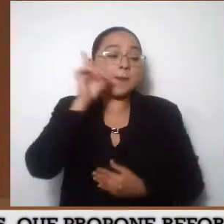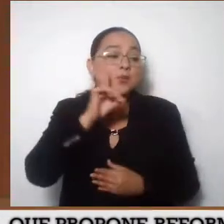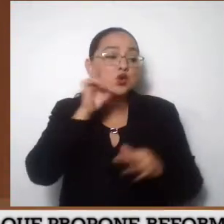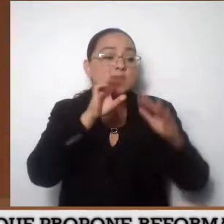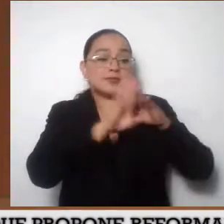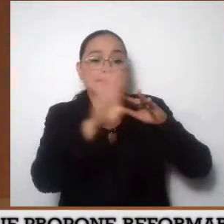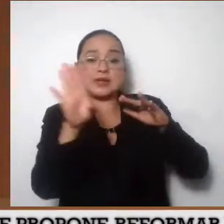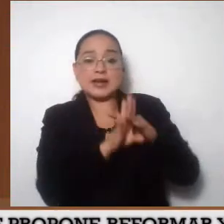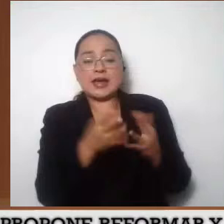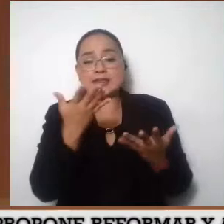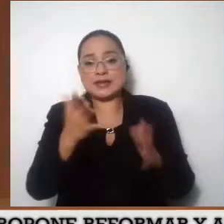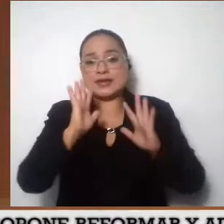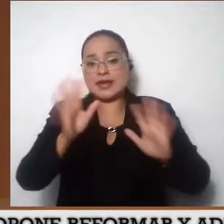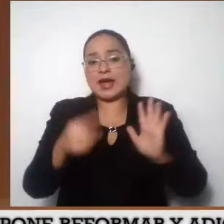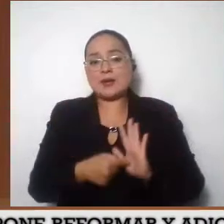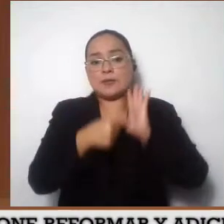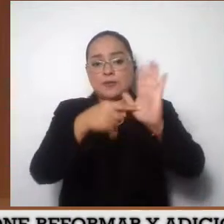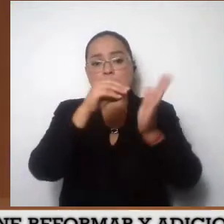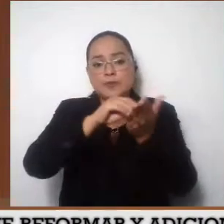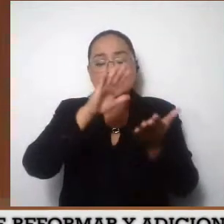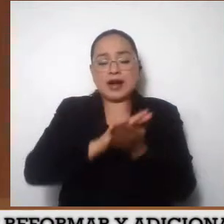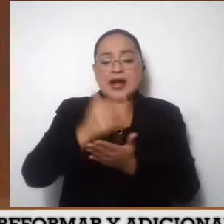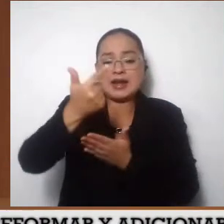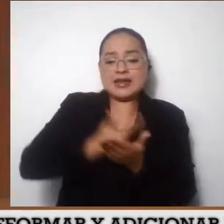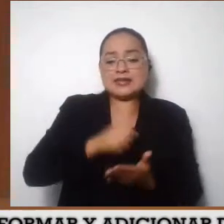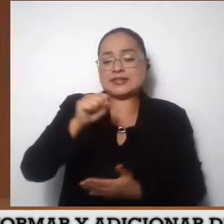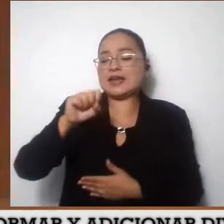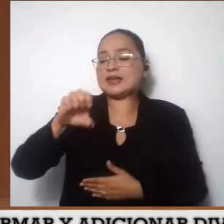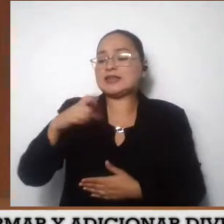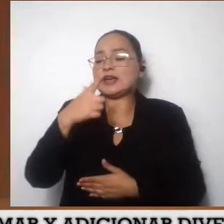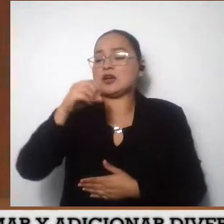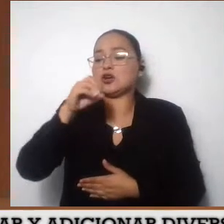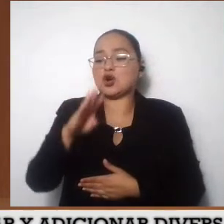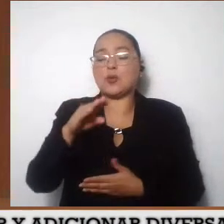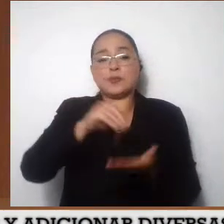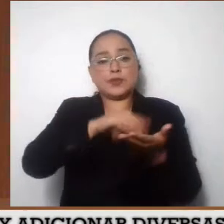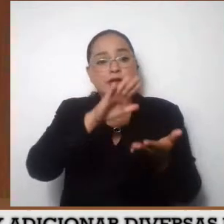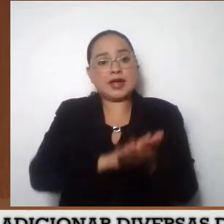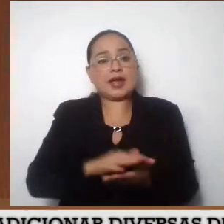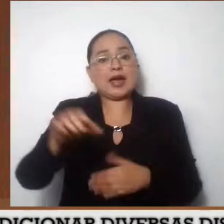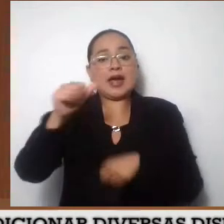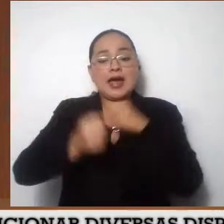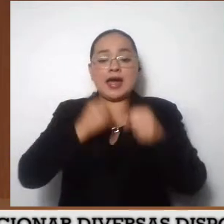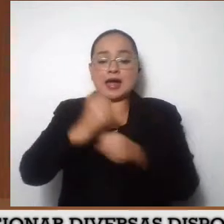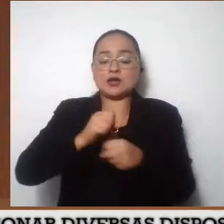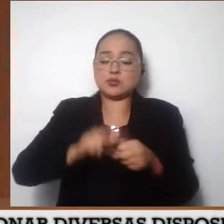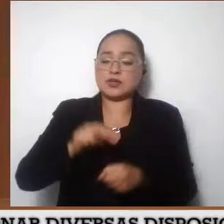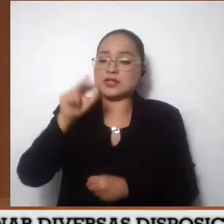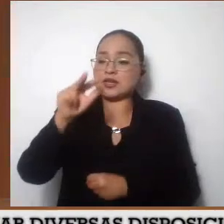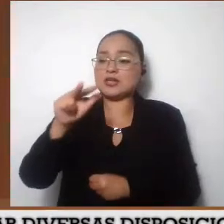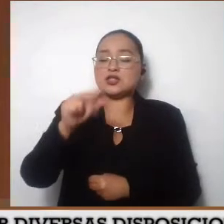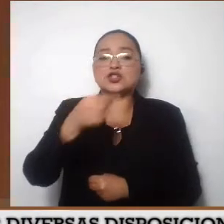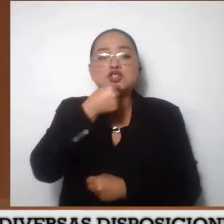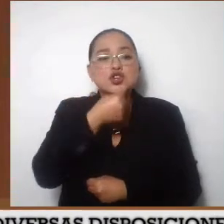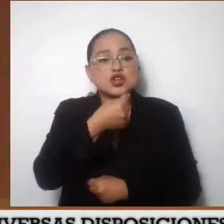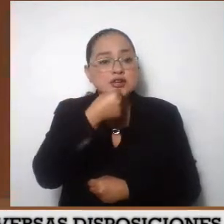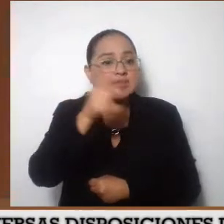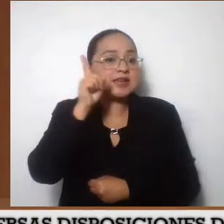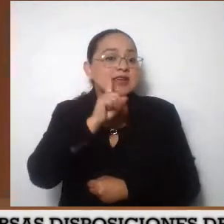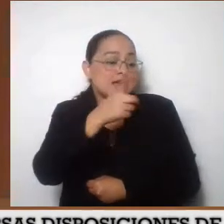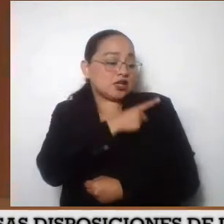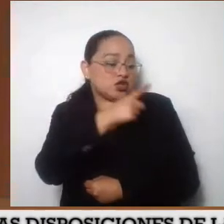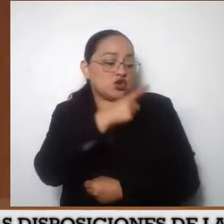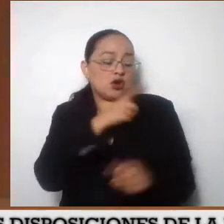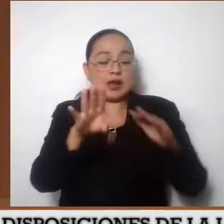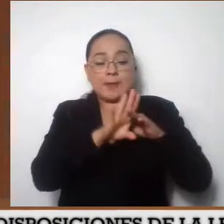de manifiesto en el registro de la SEGOP, señalando que durante 2018 la proporción de niñas no acompañadas fue de